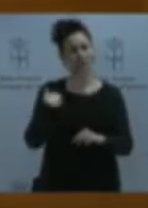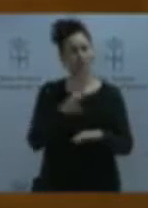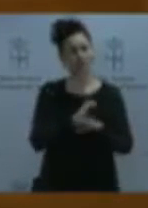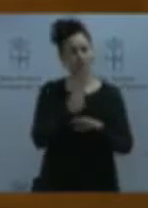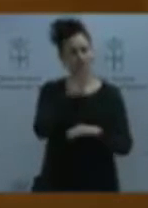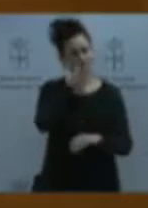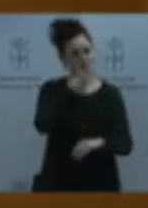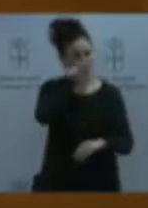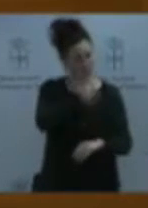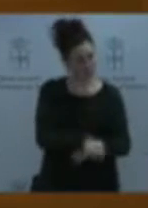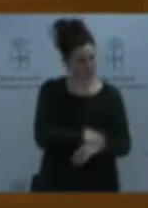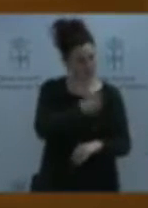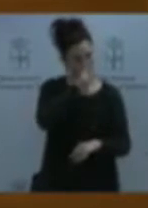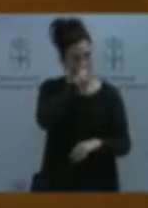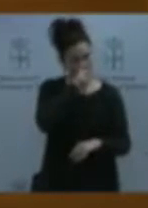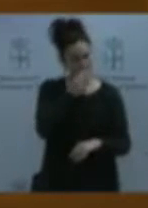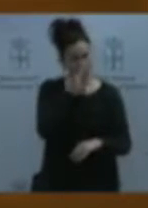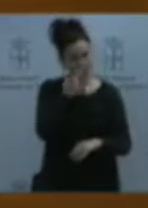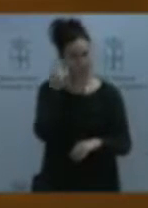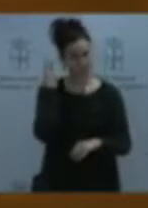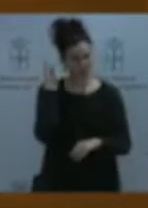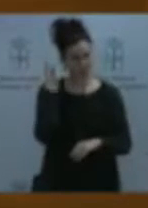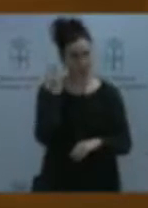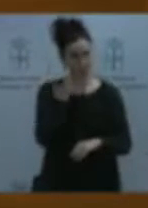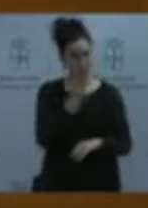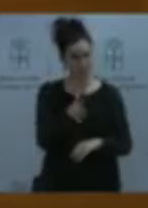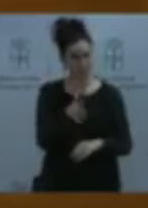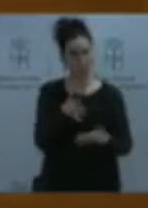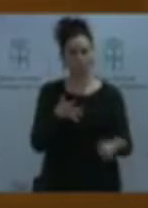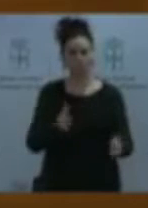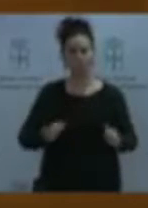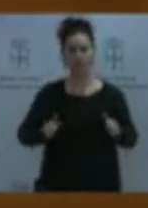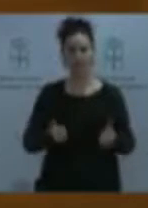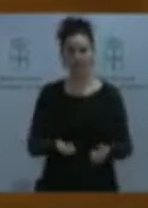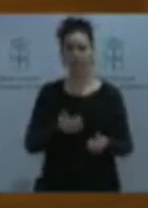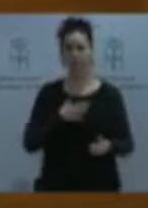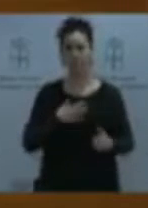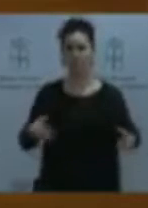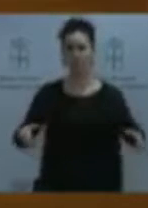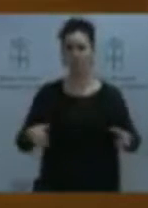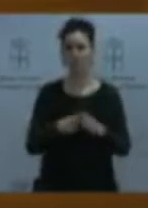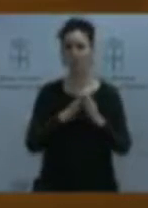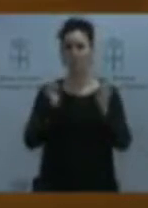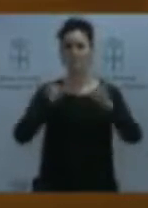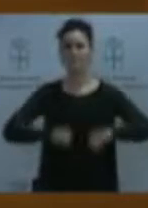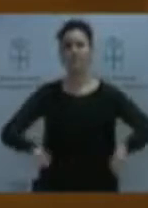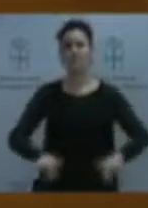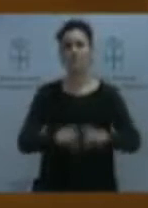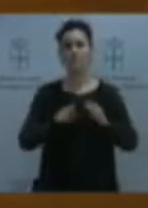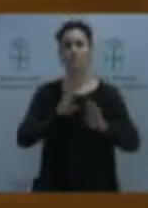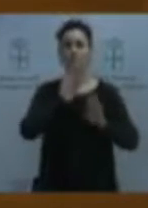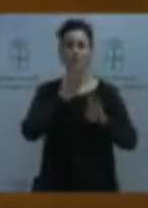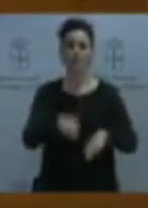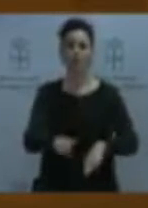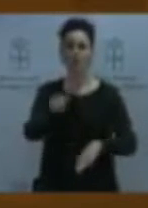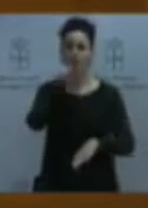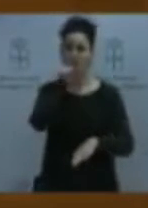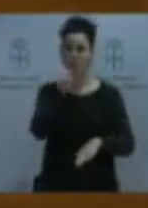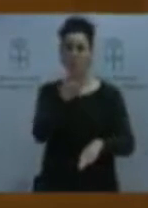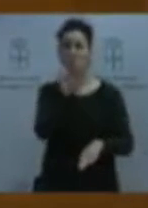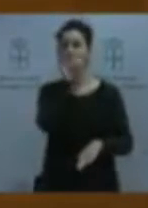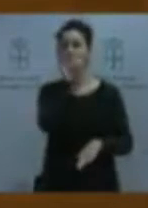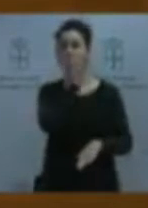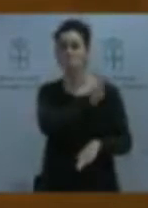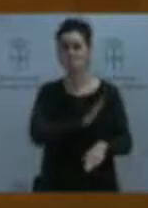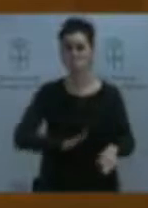Asturias se aprobaba a iniciativa de nuestro grupo parlamentario el Pacto Social por el Agua. Seguimos pendientes de que se desarrolle. Creemos que desde que